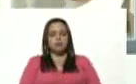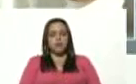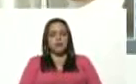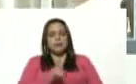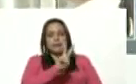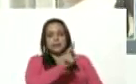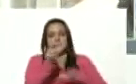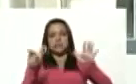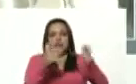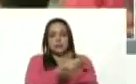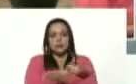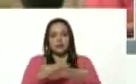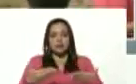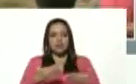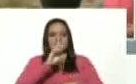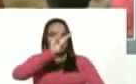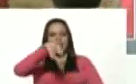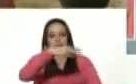26 millones de euros